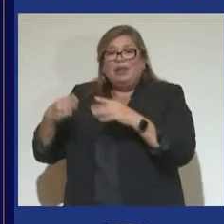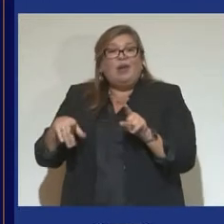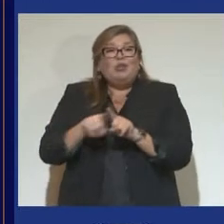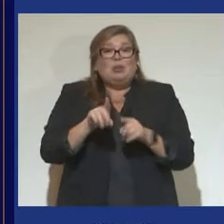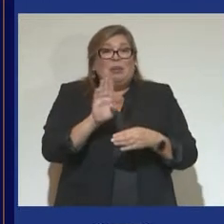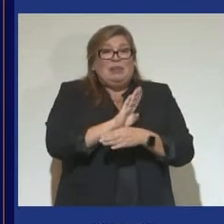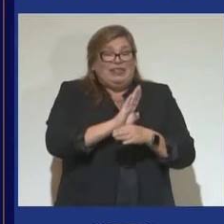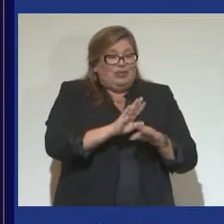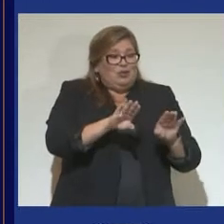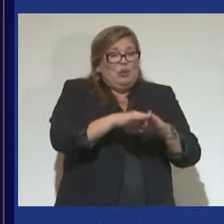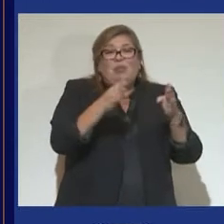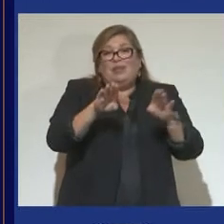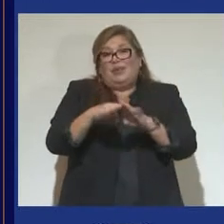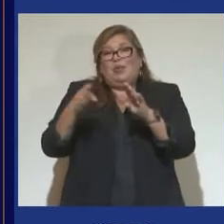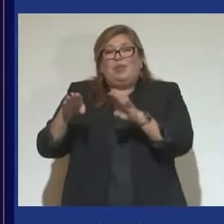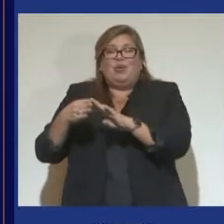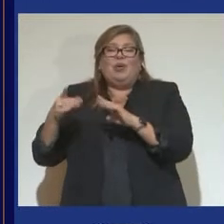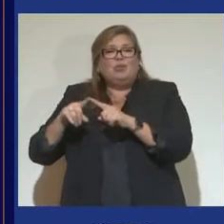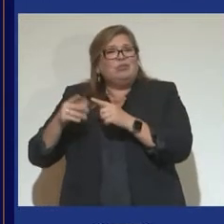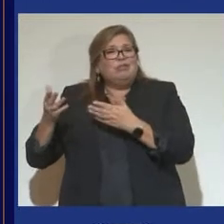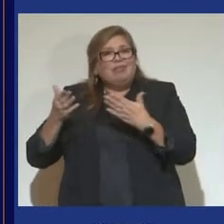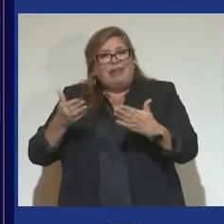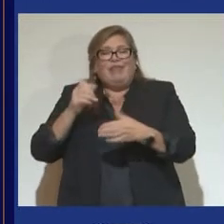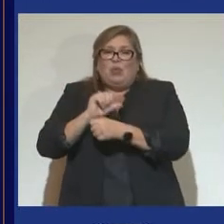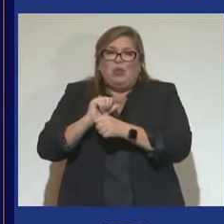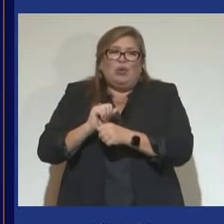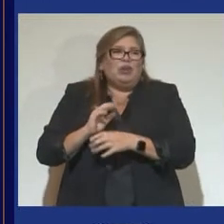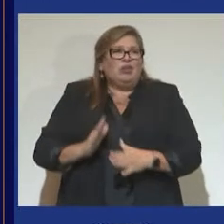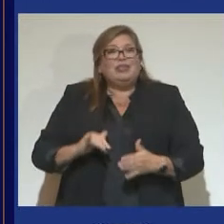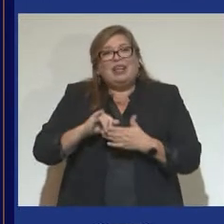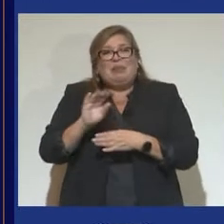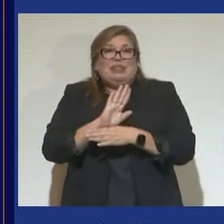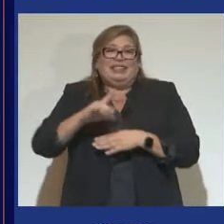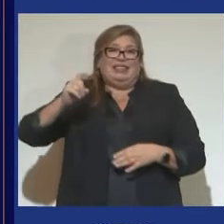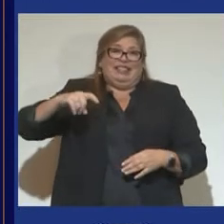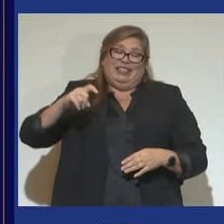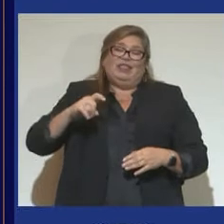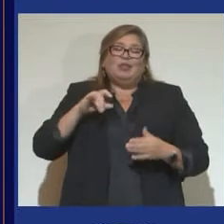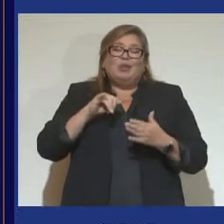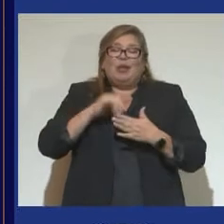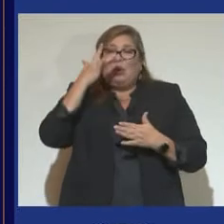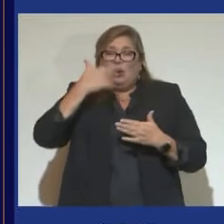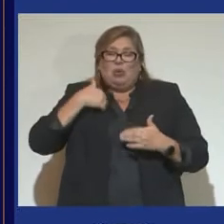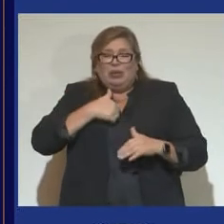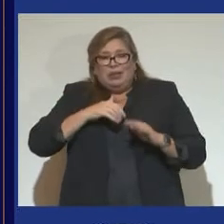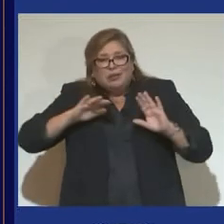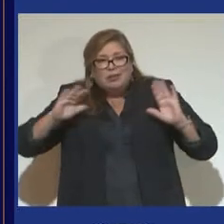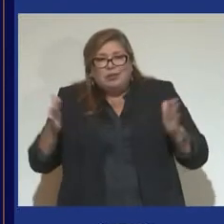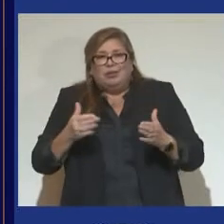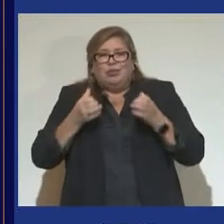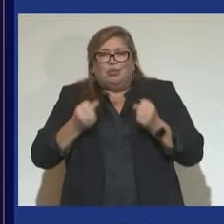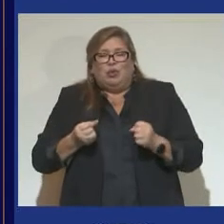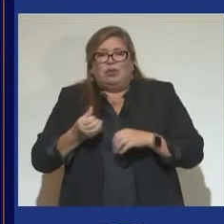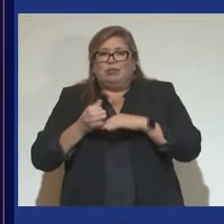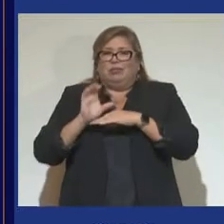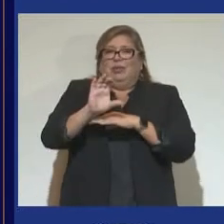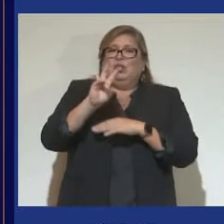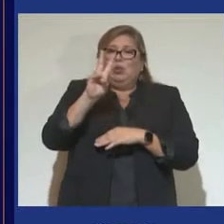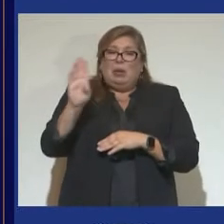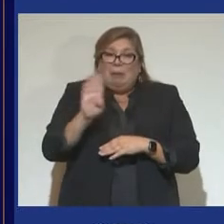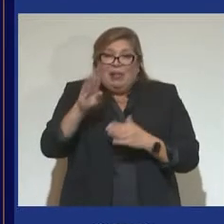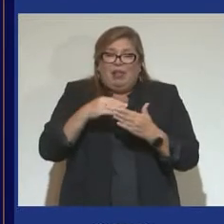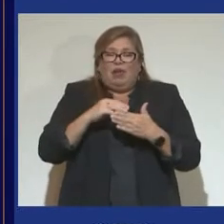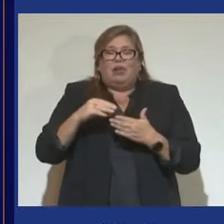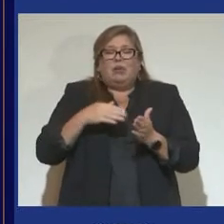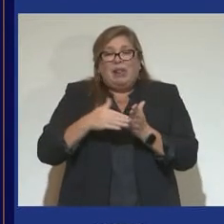nuestra apertura de nuestros negocios y los negocios necesitan estar presentes en la recuperación por eso promocionamos